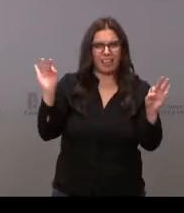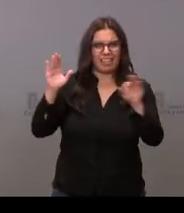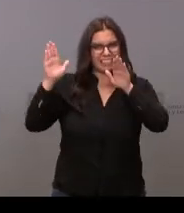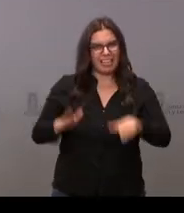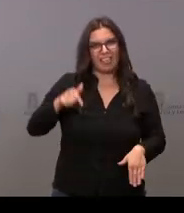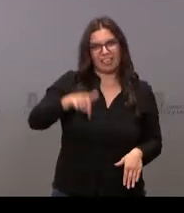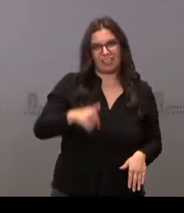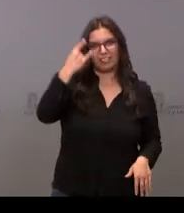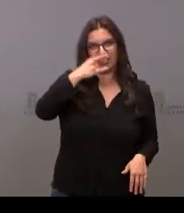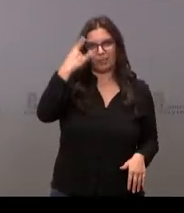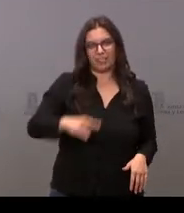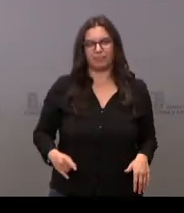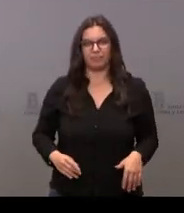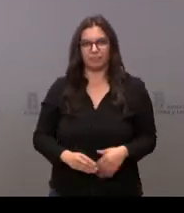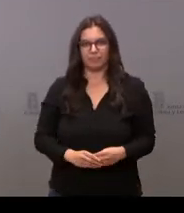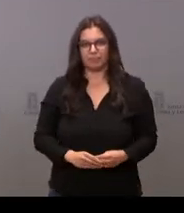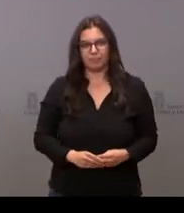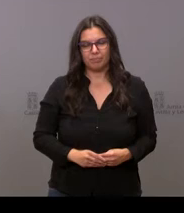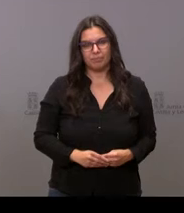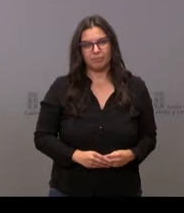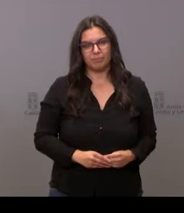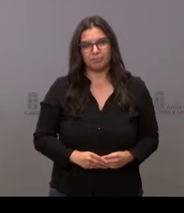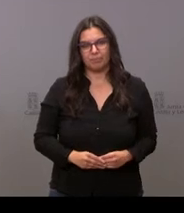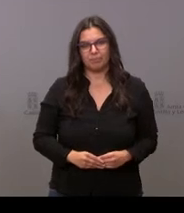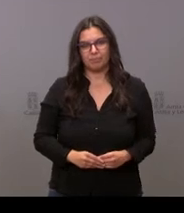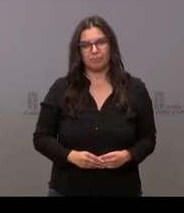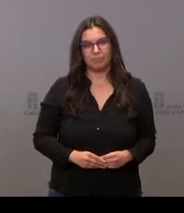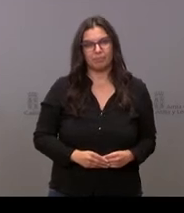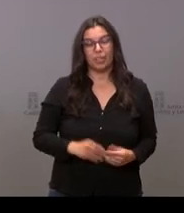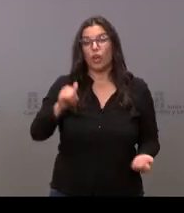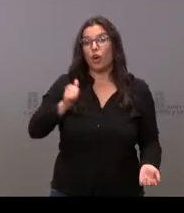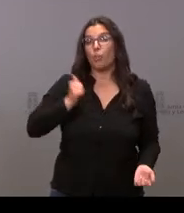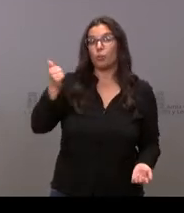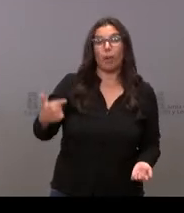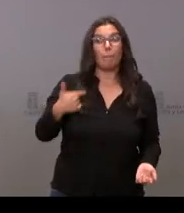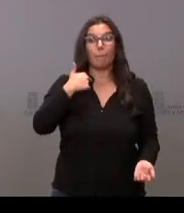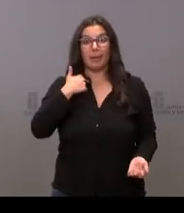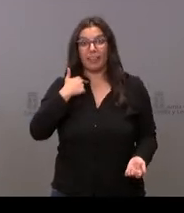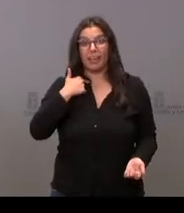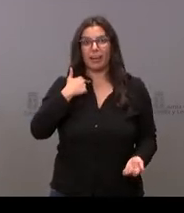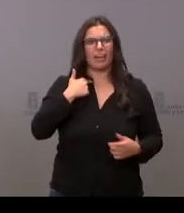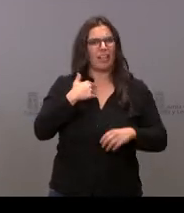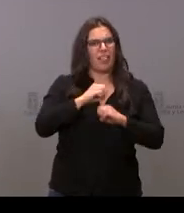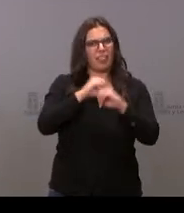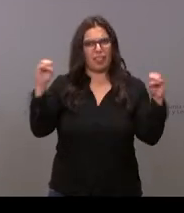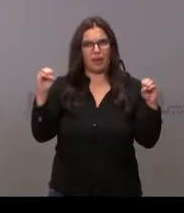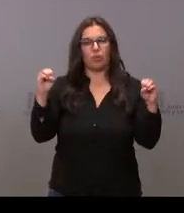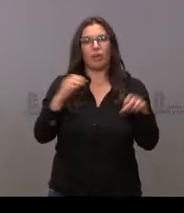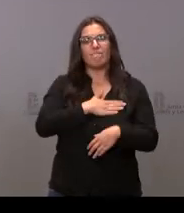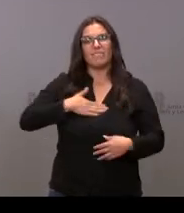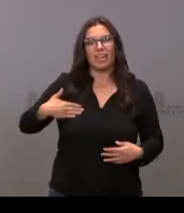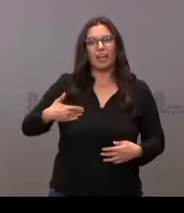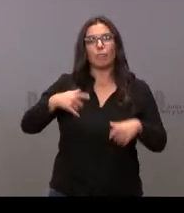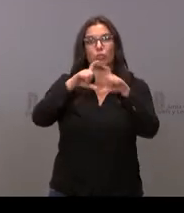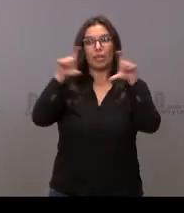salamanca que tampoco se escape ninguna oportunidad de que las empresas se vayan a instalar